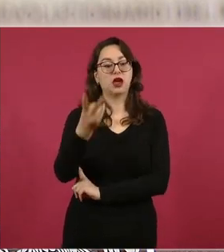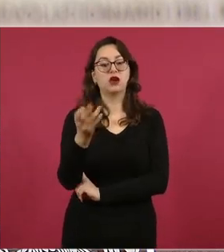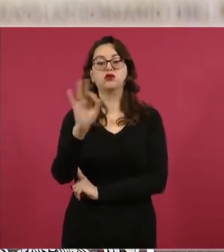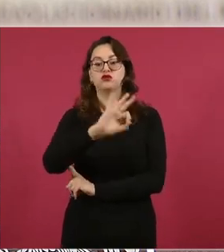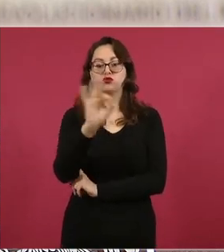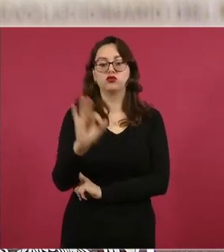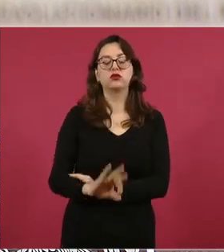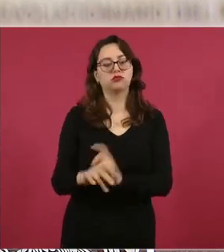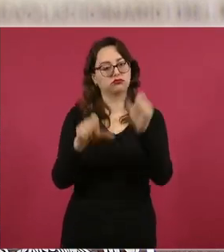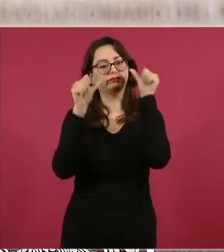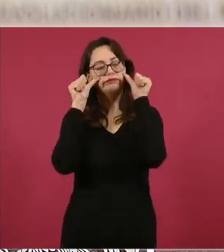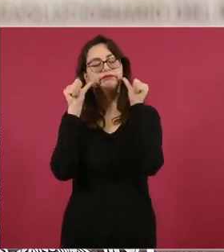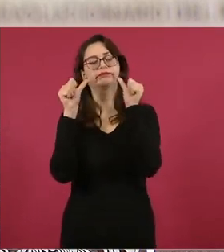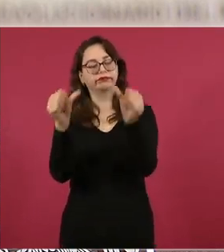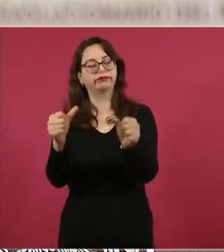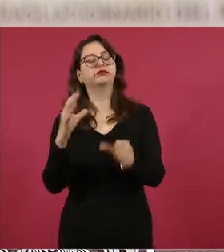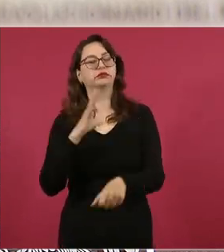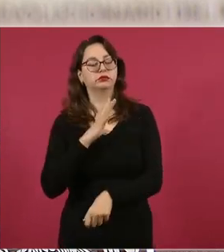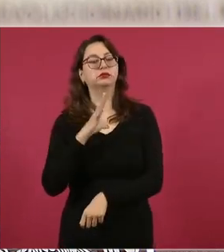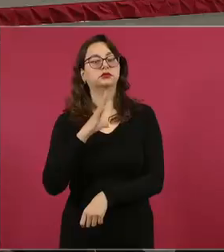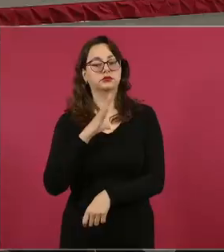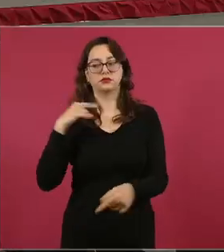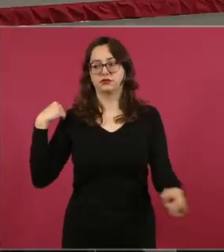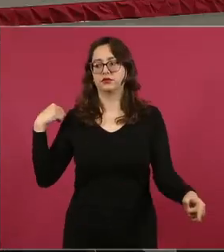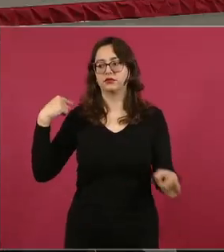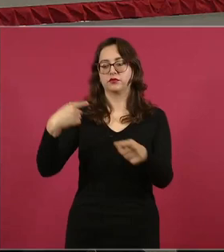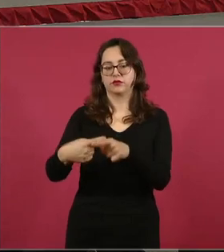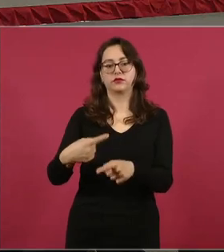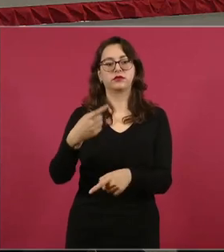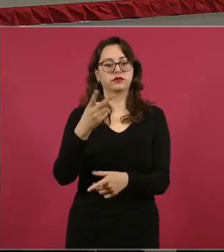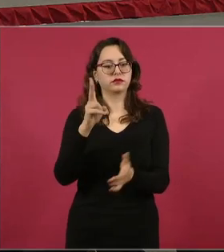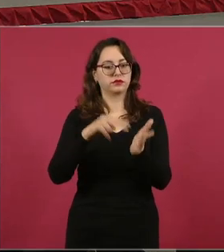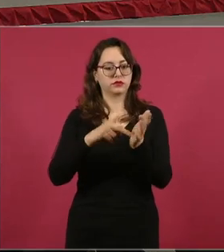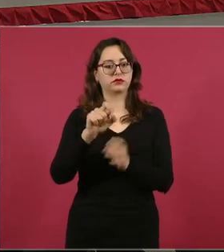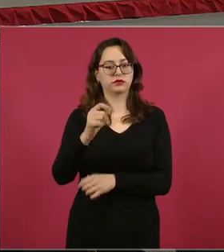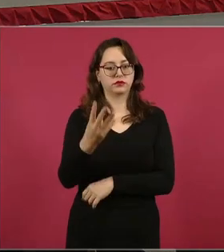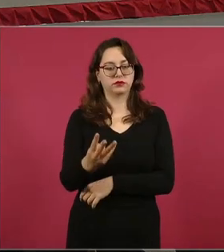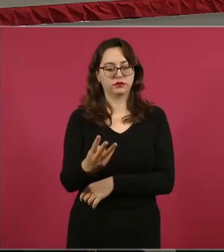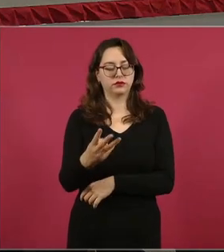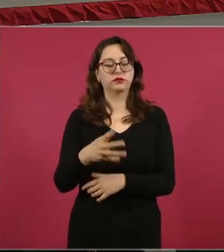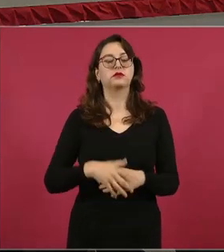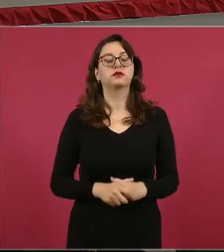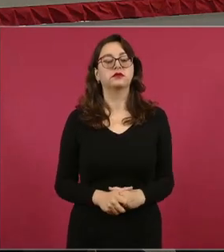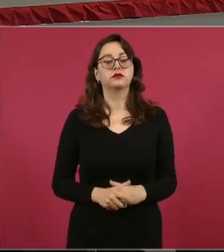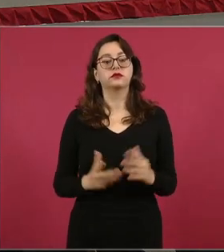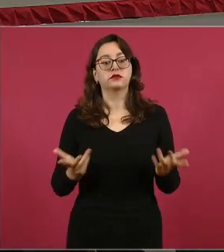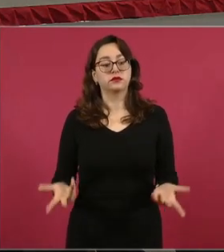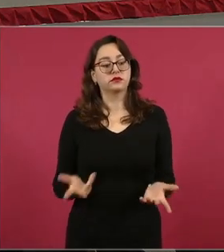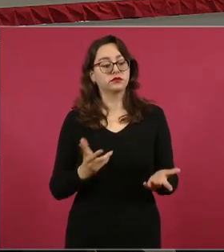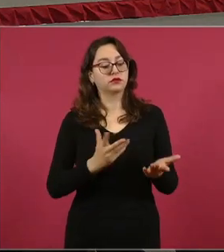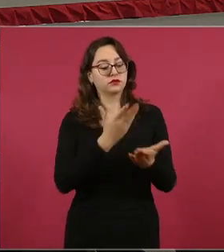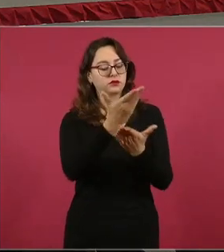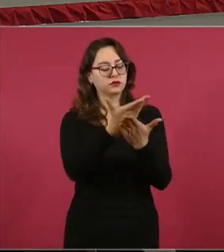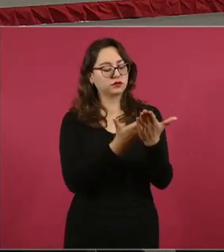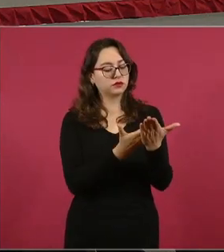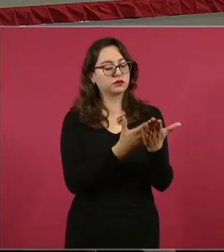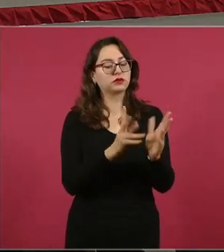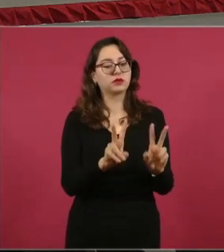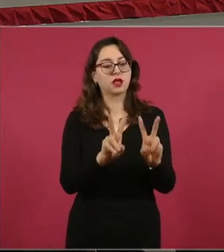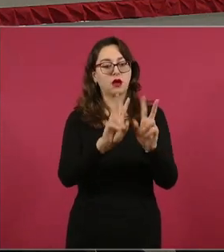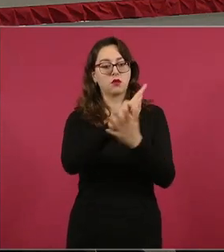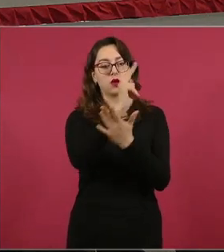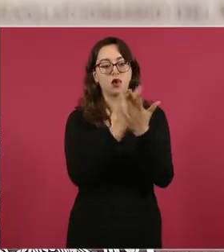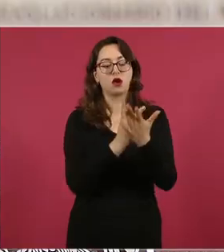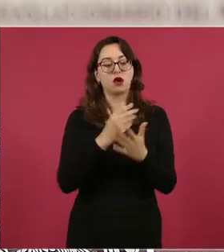cierre de este ejercicio fiscal en los centros educativos más vulnerables, en apego a la política de justicia de los programas